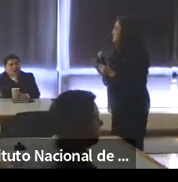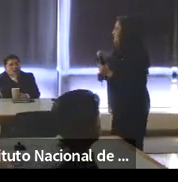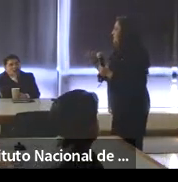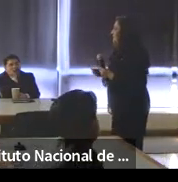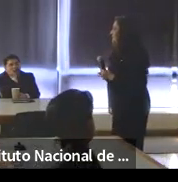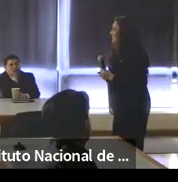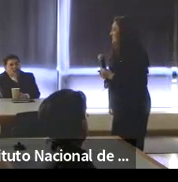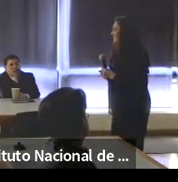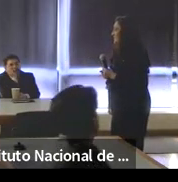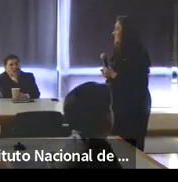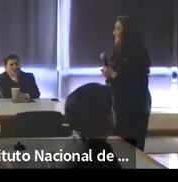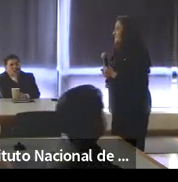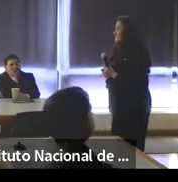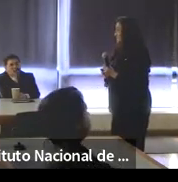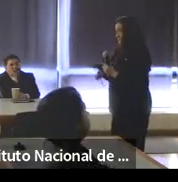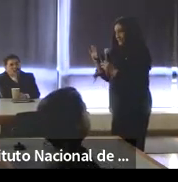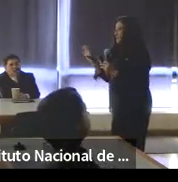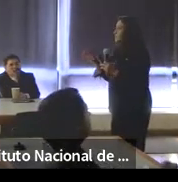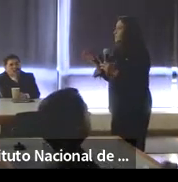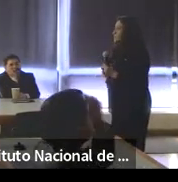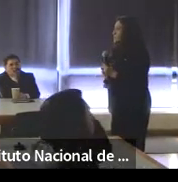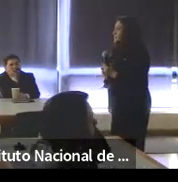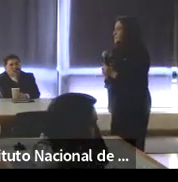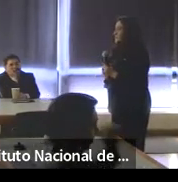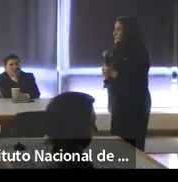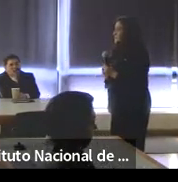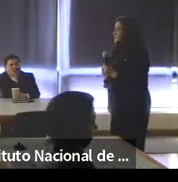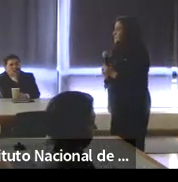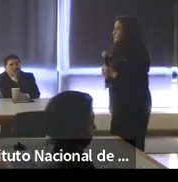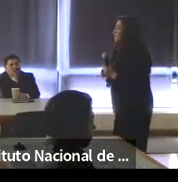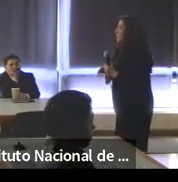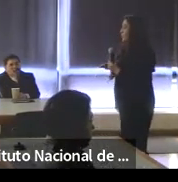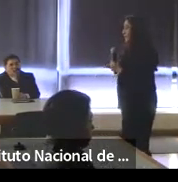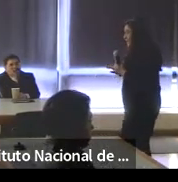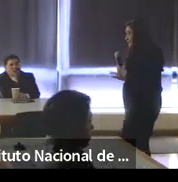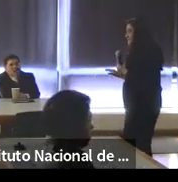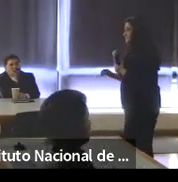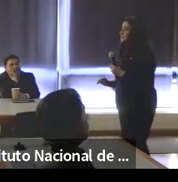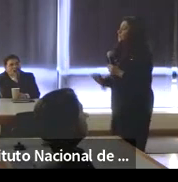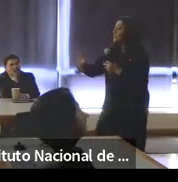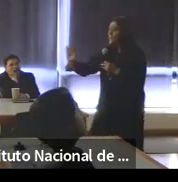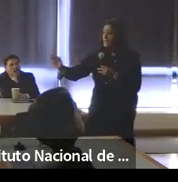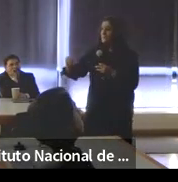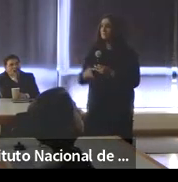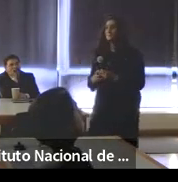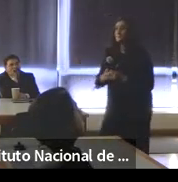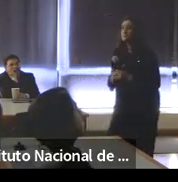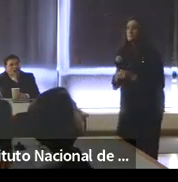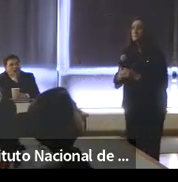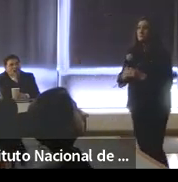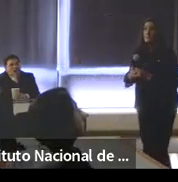estas o como la mía es que siempre tomamos dos decisiones o lo alejas o lo